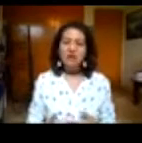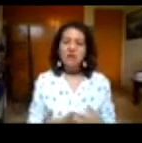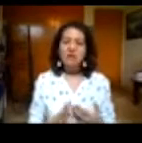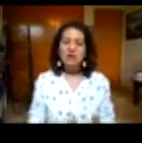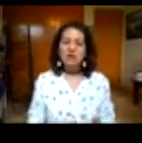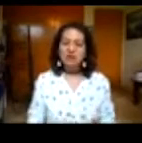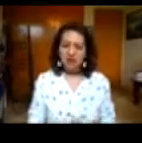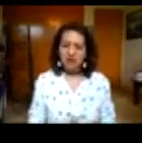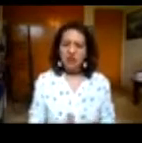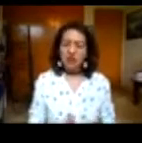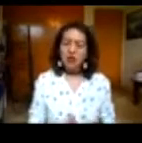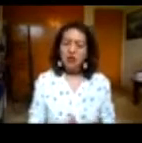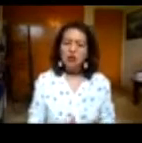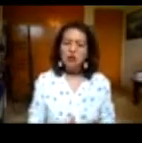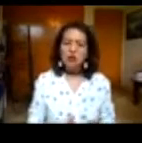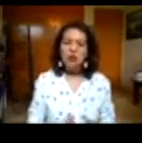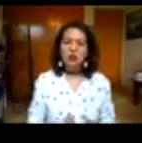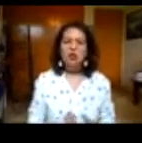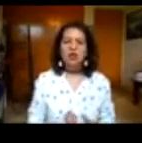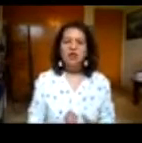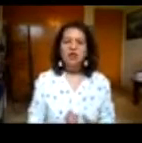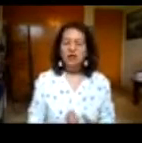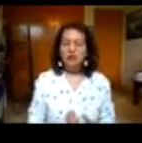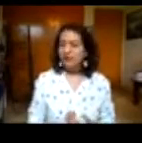la visibilización y uso